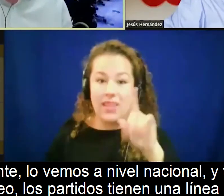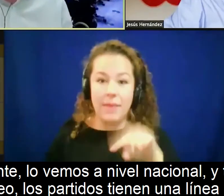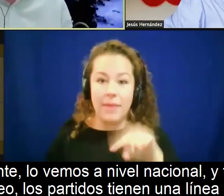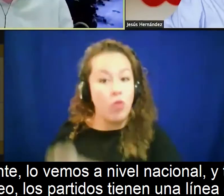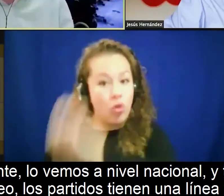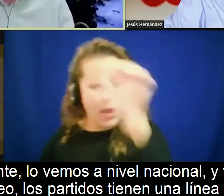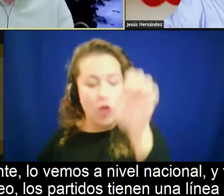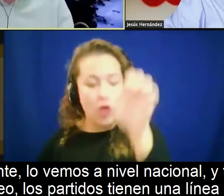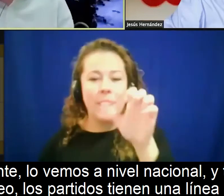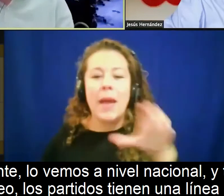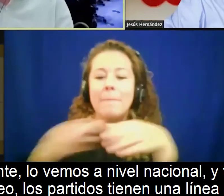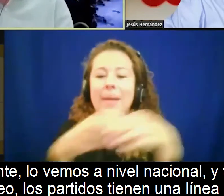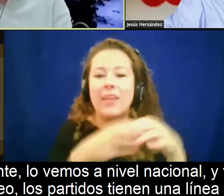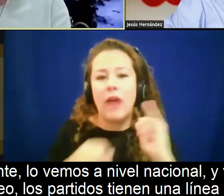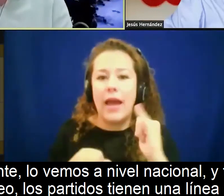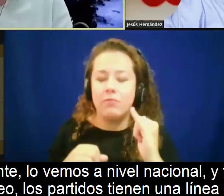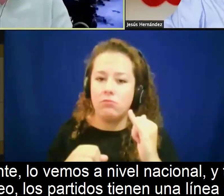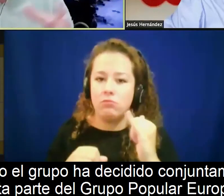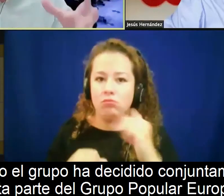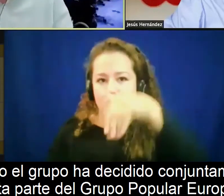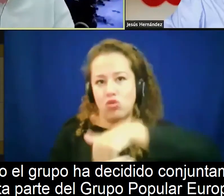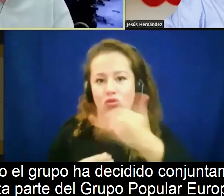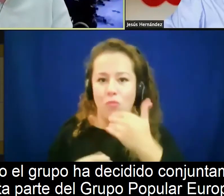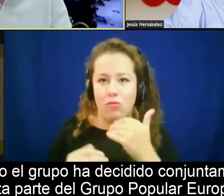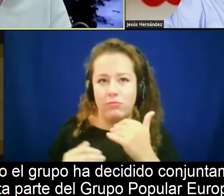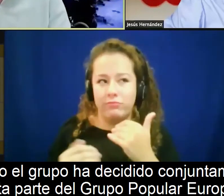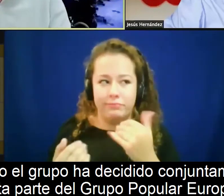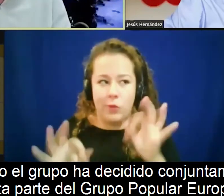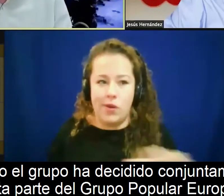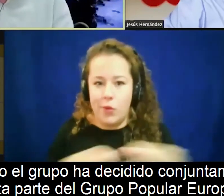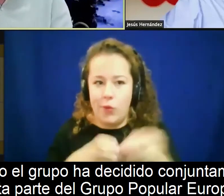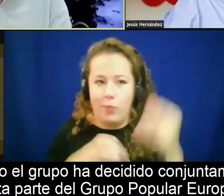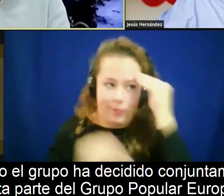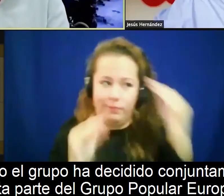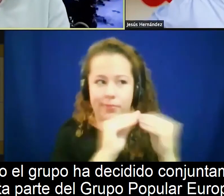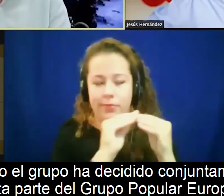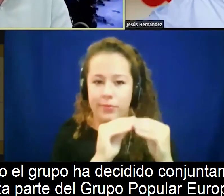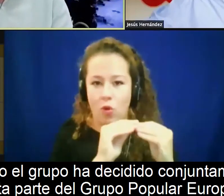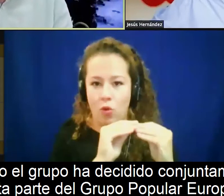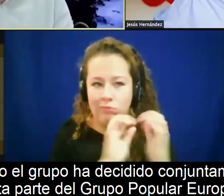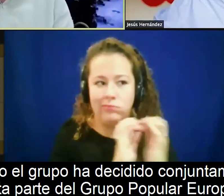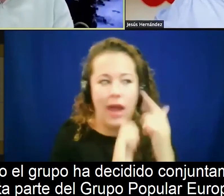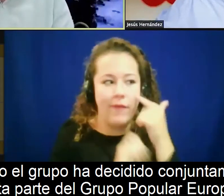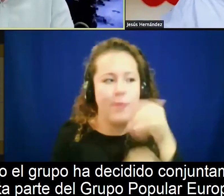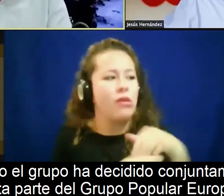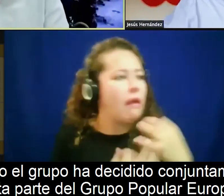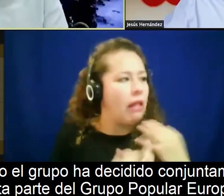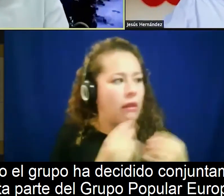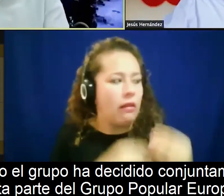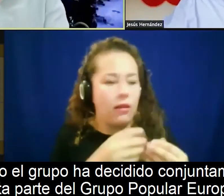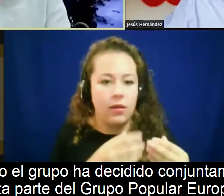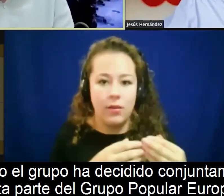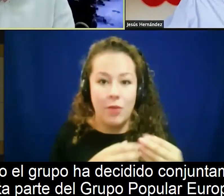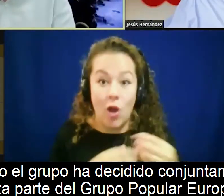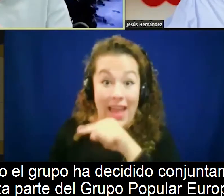tienen una línea de votos, entonces ellos tienen que votar tal y como el grupo ha decidido conjuntamente que van a votar. Pero Rosa,